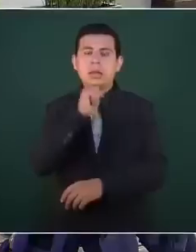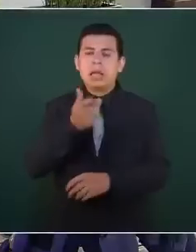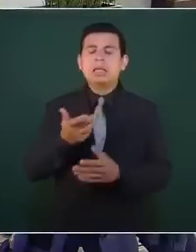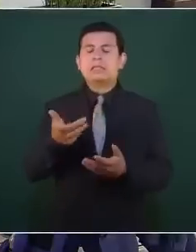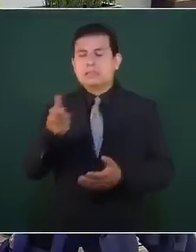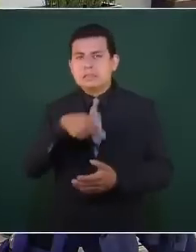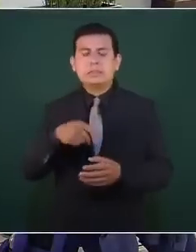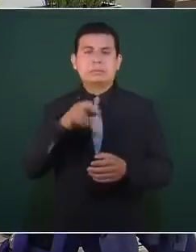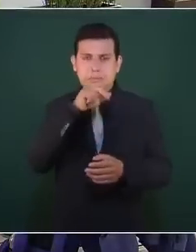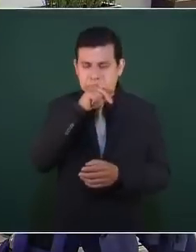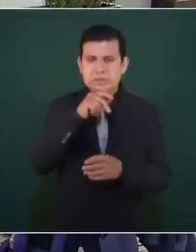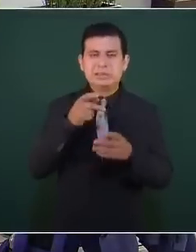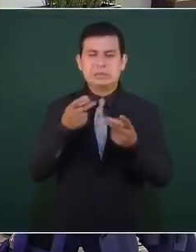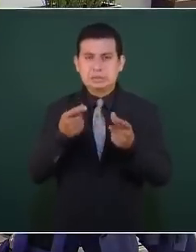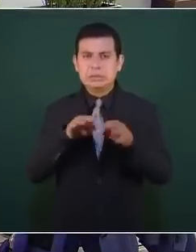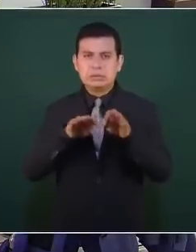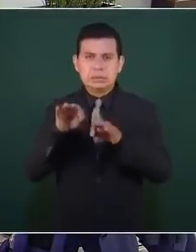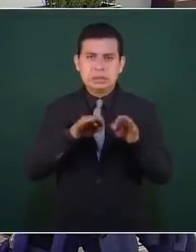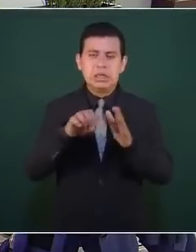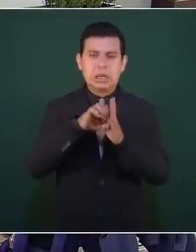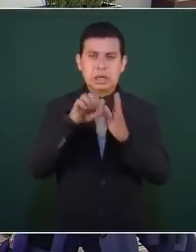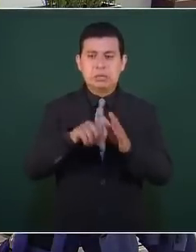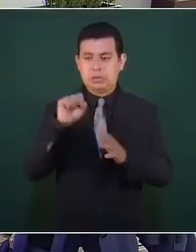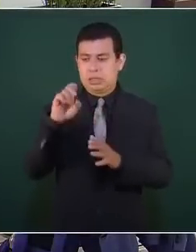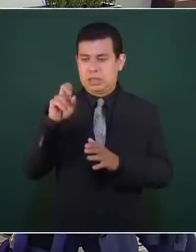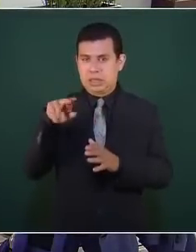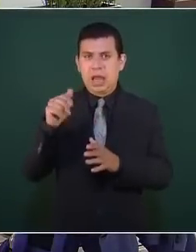un trabajo la Secretaría de la Defensa